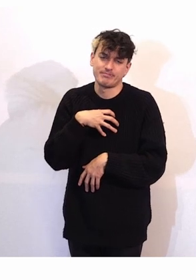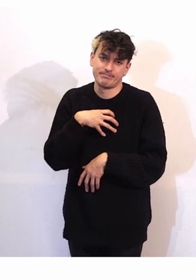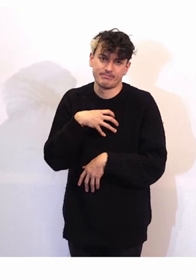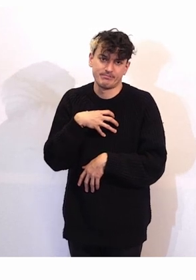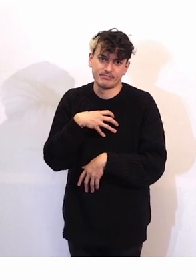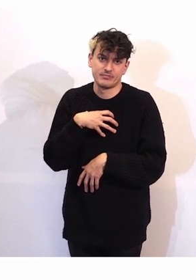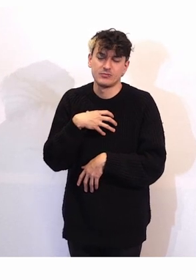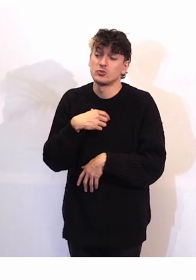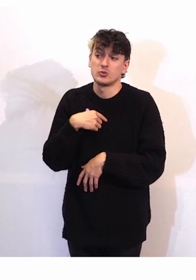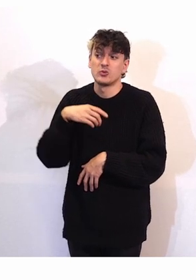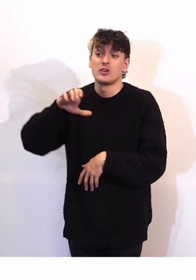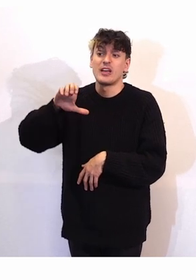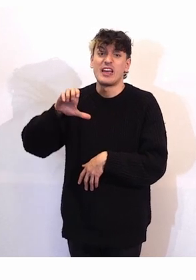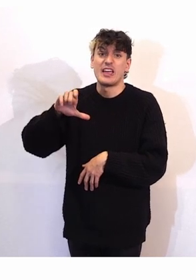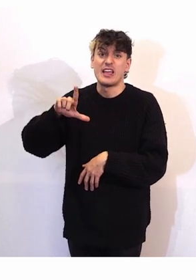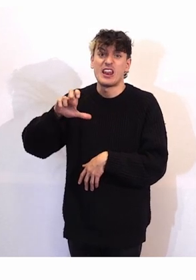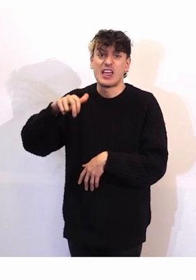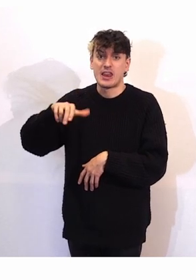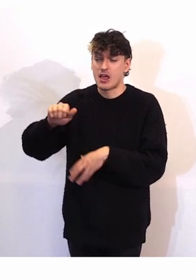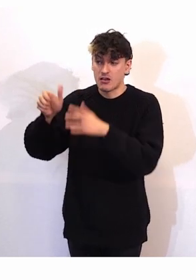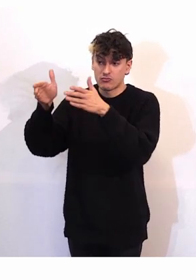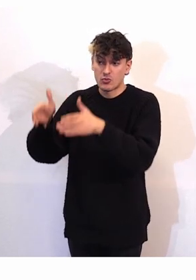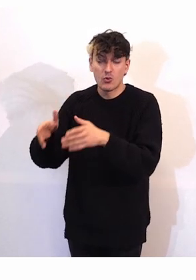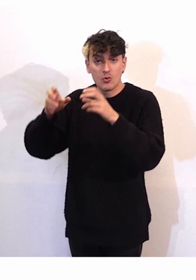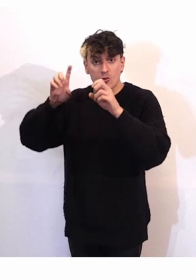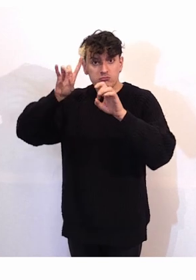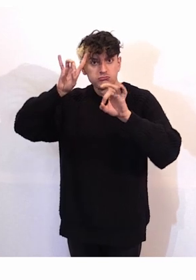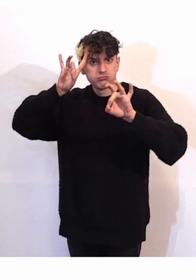me ha sorprendido totalmente con la gente que le rodea,